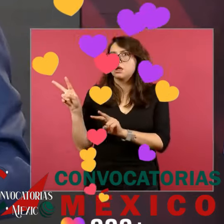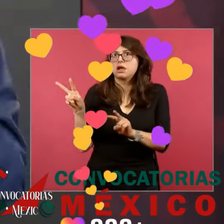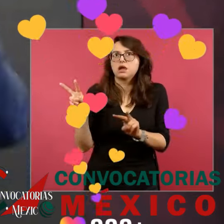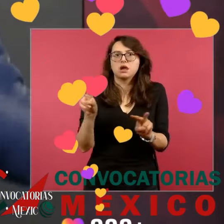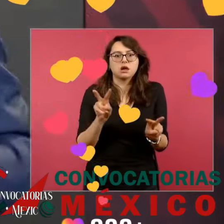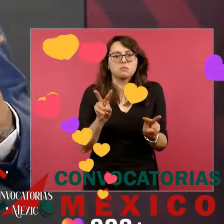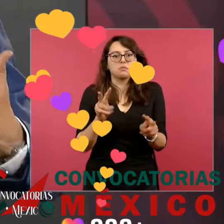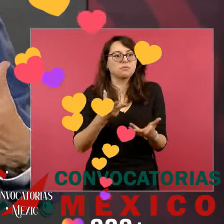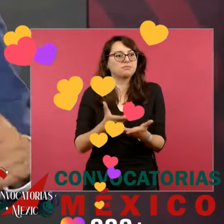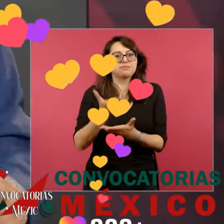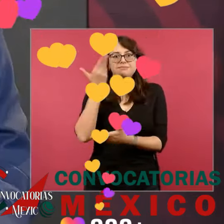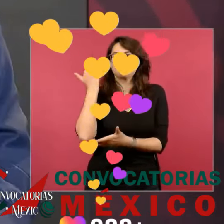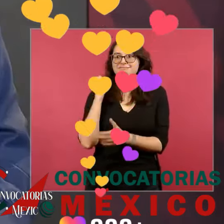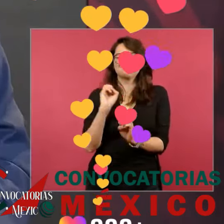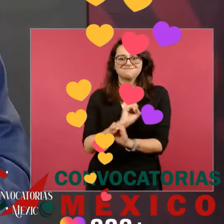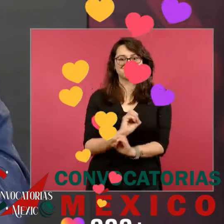no recibía.